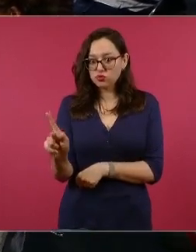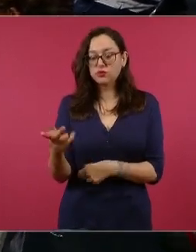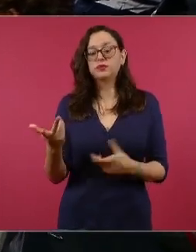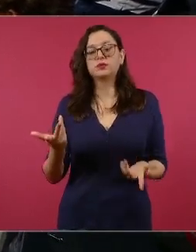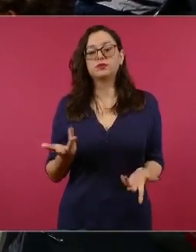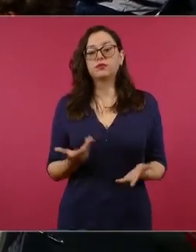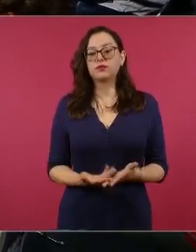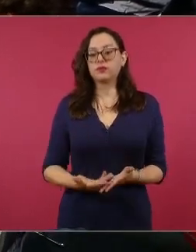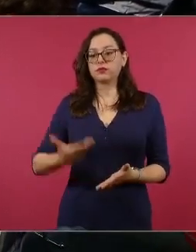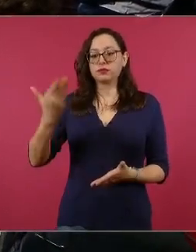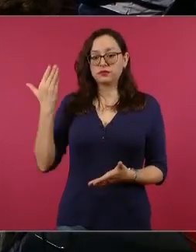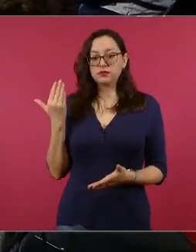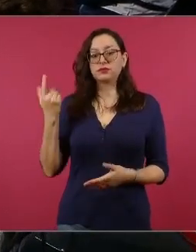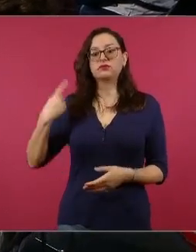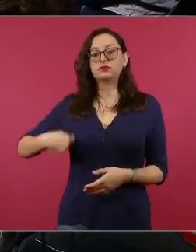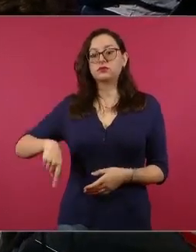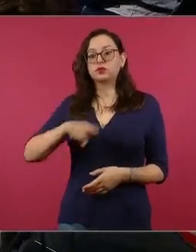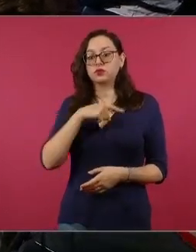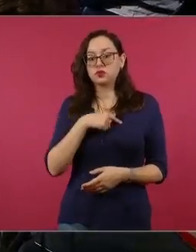pudimos hacer.